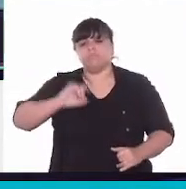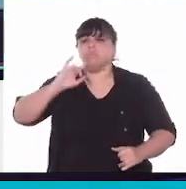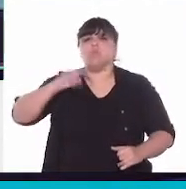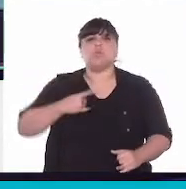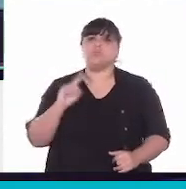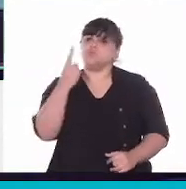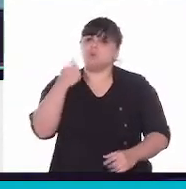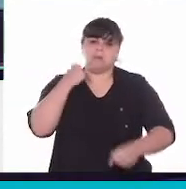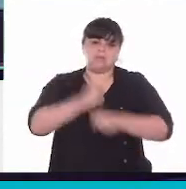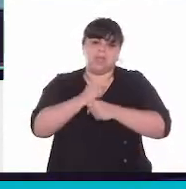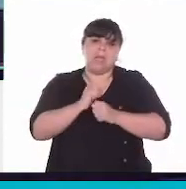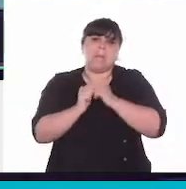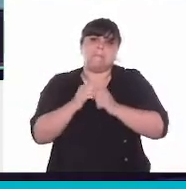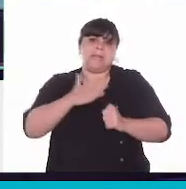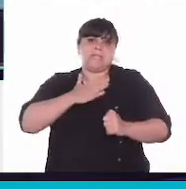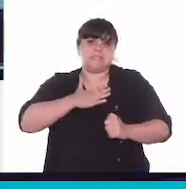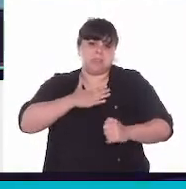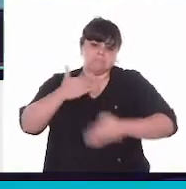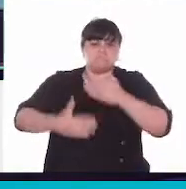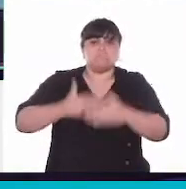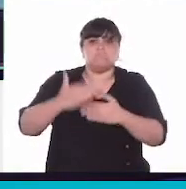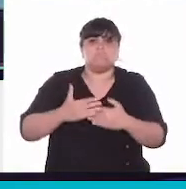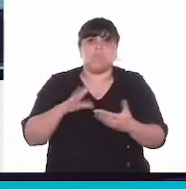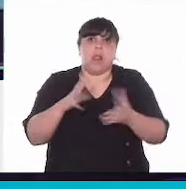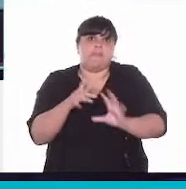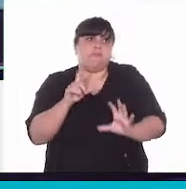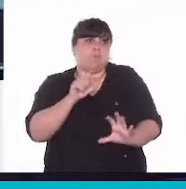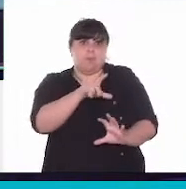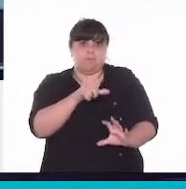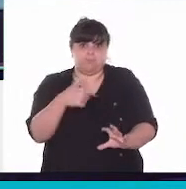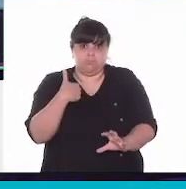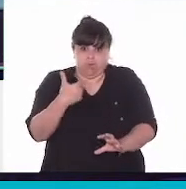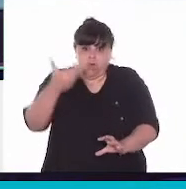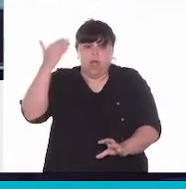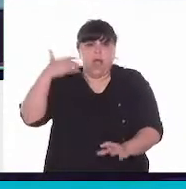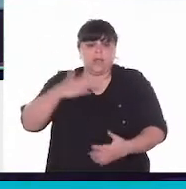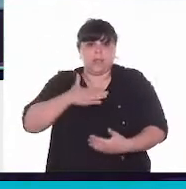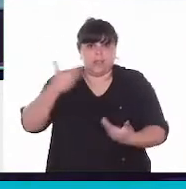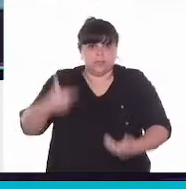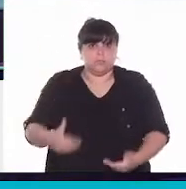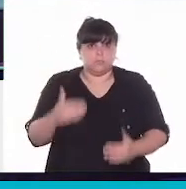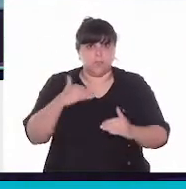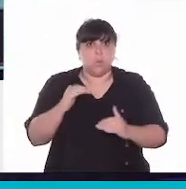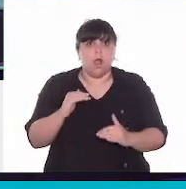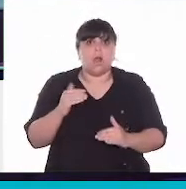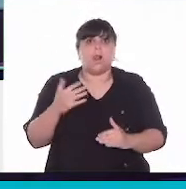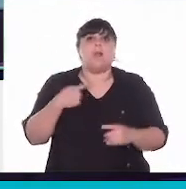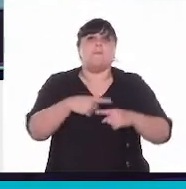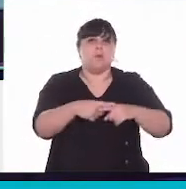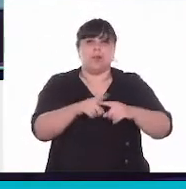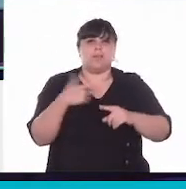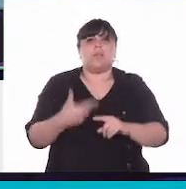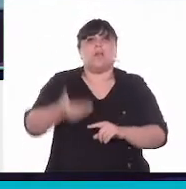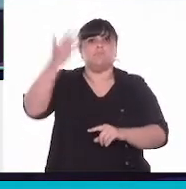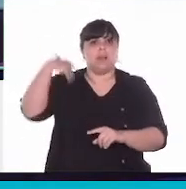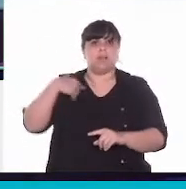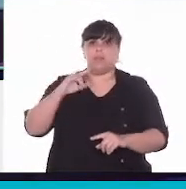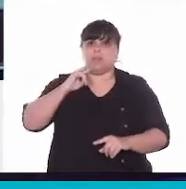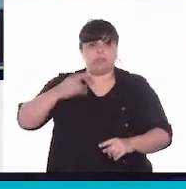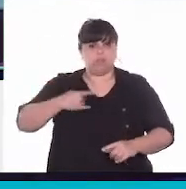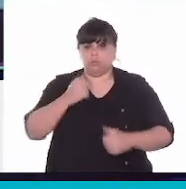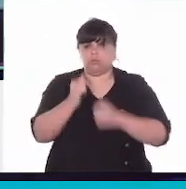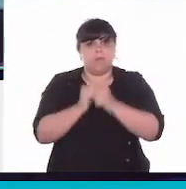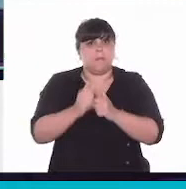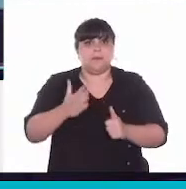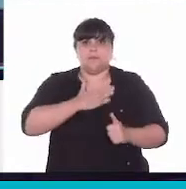como forma de vida me pasó a mí como experiencia personal yo antes de entrar en la política soy emprendedora y tengo